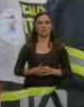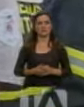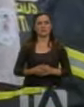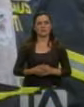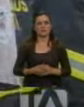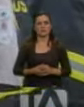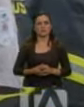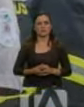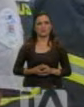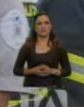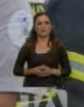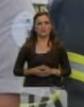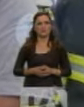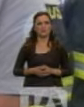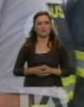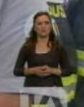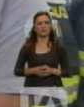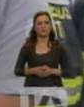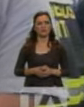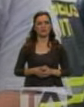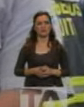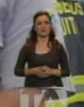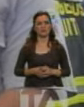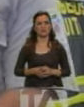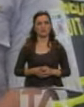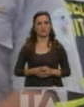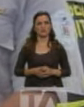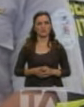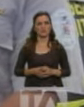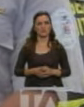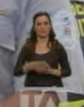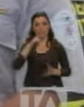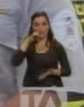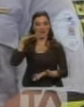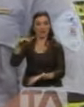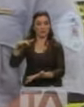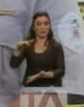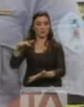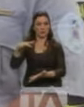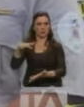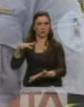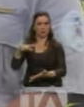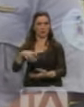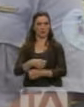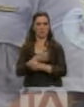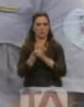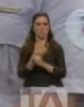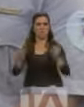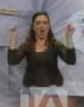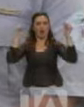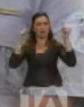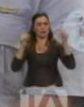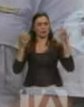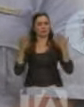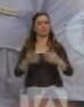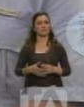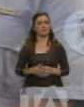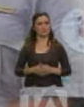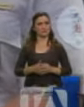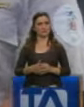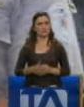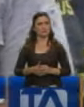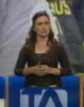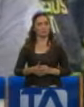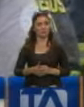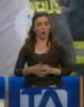asegura que si se trata verdaderamente de gas o de GLP, porque lo que vemos es bastante impresionante, sobre todo las afectaciones. Ya. Al momento se está